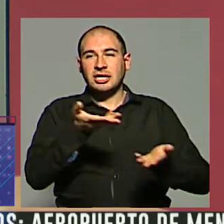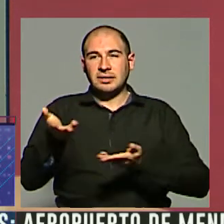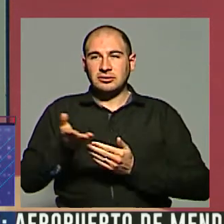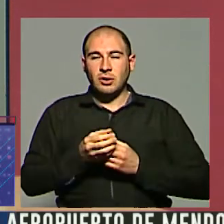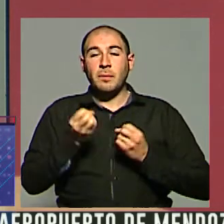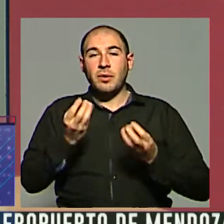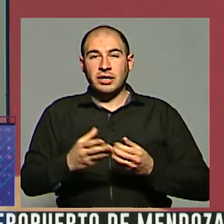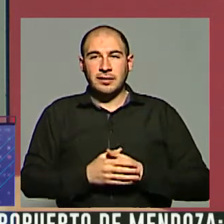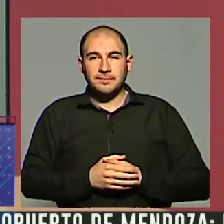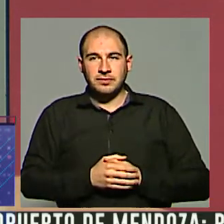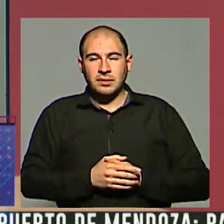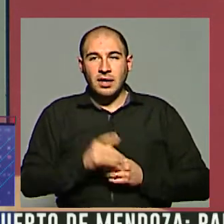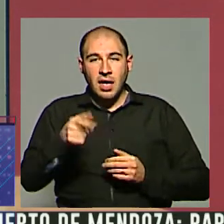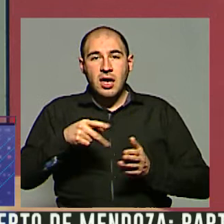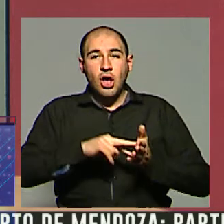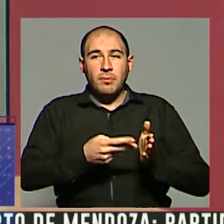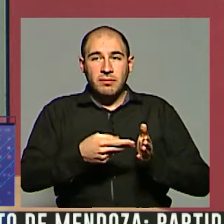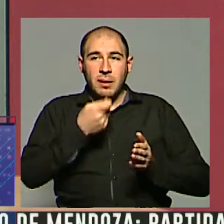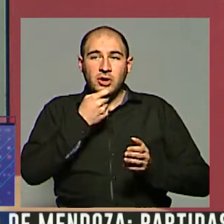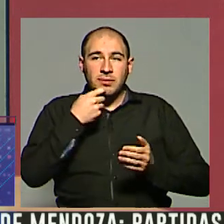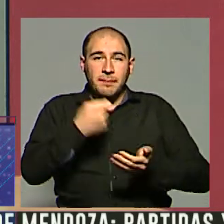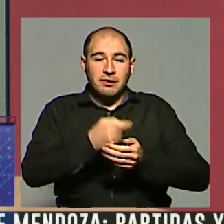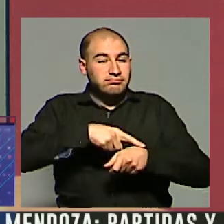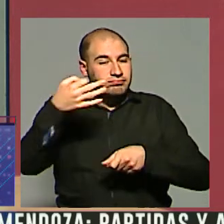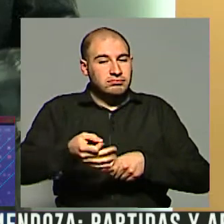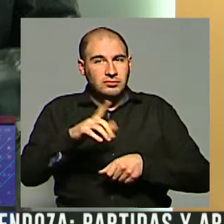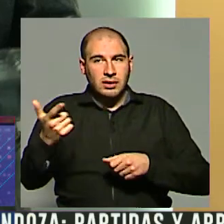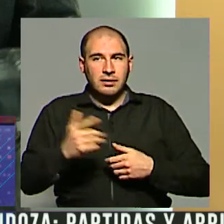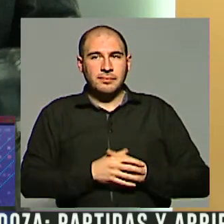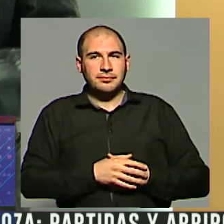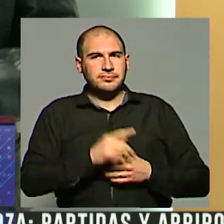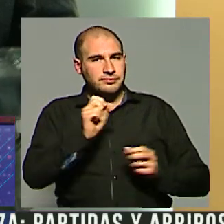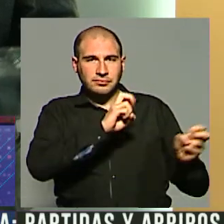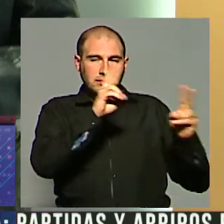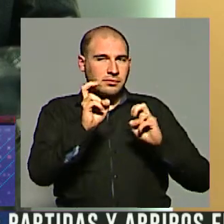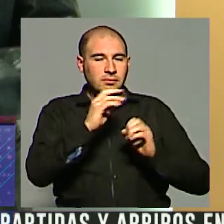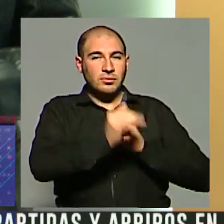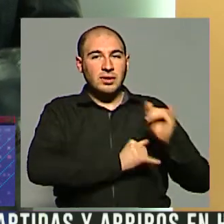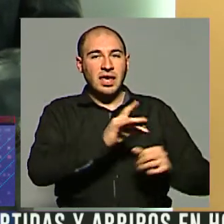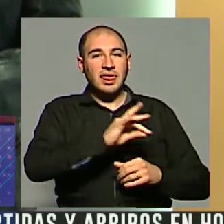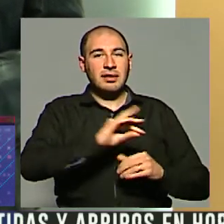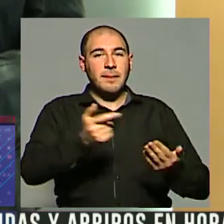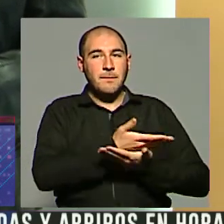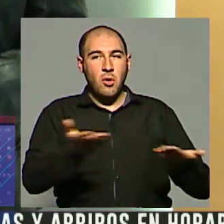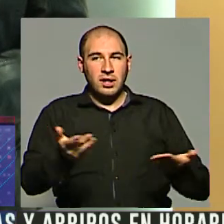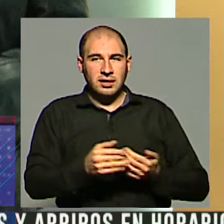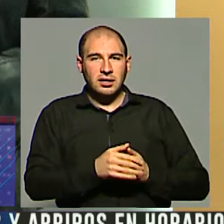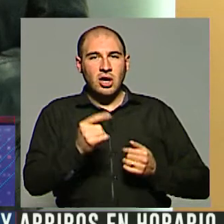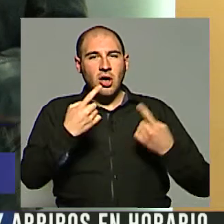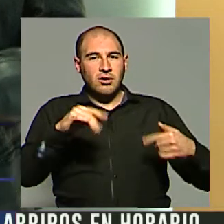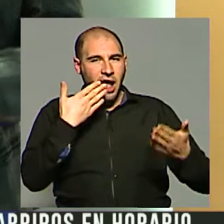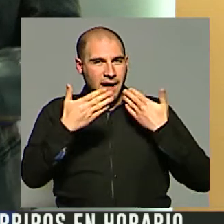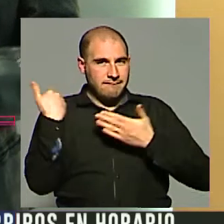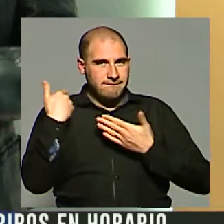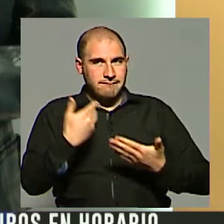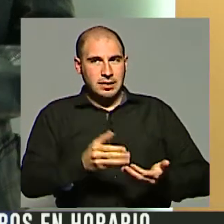porque evidentemente se encuentran con un problema si no lo abonan en tiempo y forma. Voy a cambiar de tema y voy a hablar de la deuda pública, algo que se ha hablado y